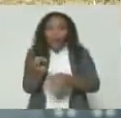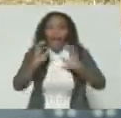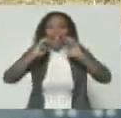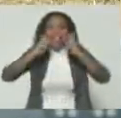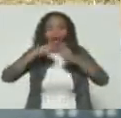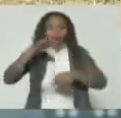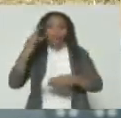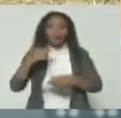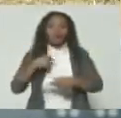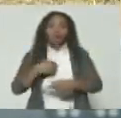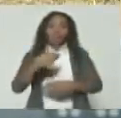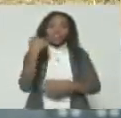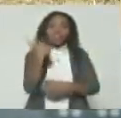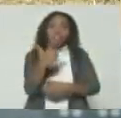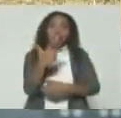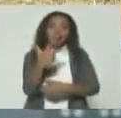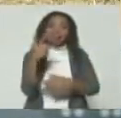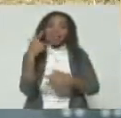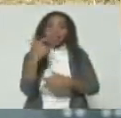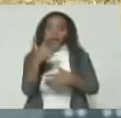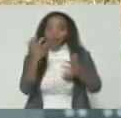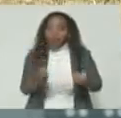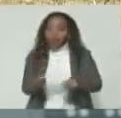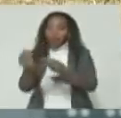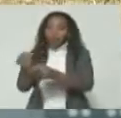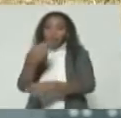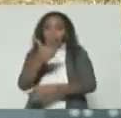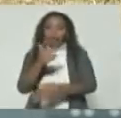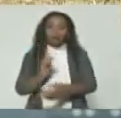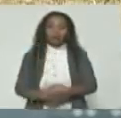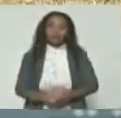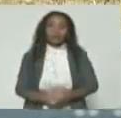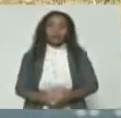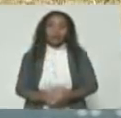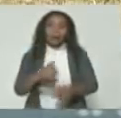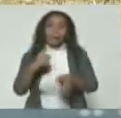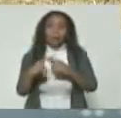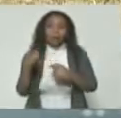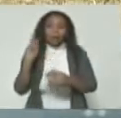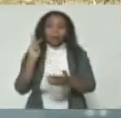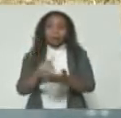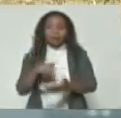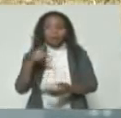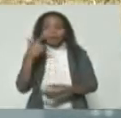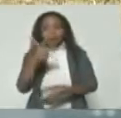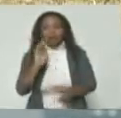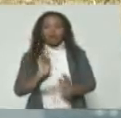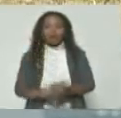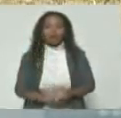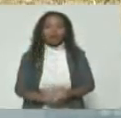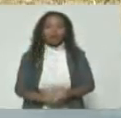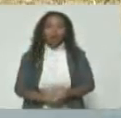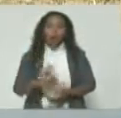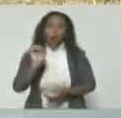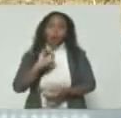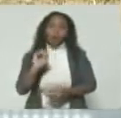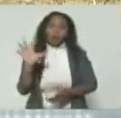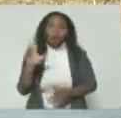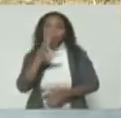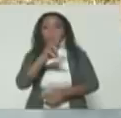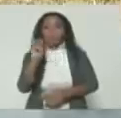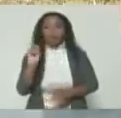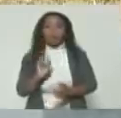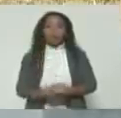amarillo, de repente tengo tres. Tres, te llegan tres, está bien, pero te llegaron tres. O no, de repente te llegan